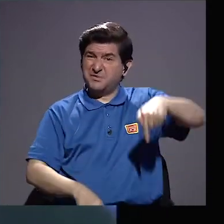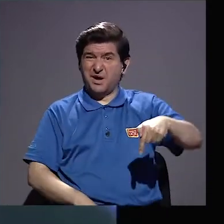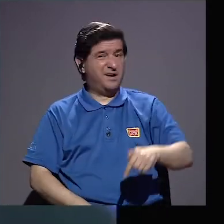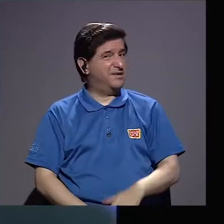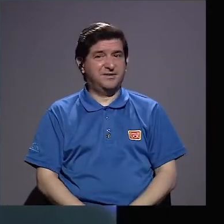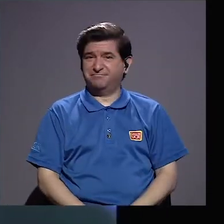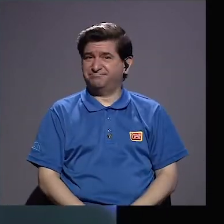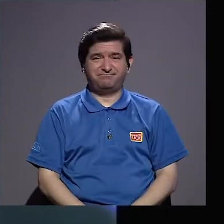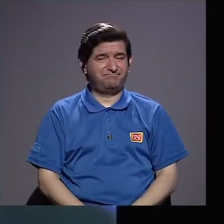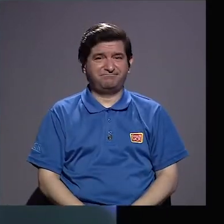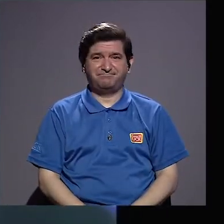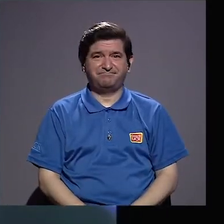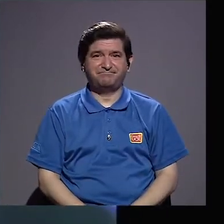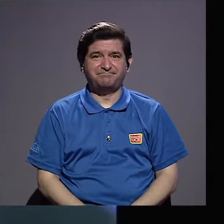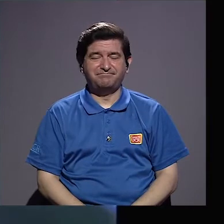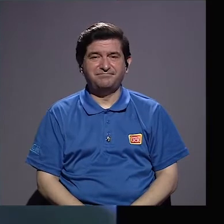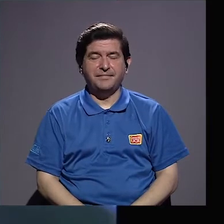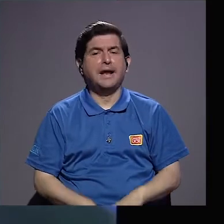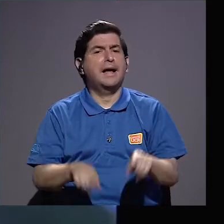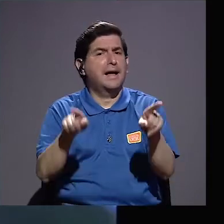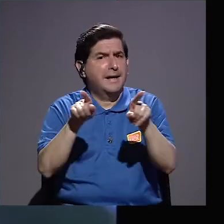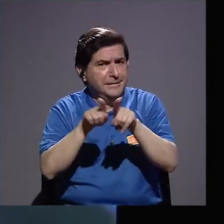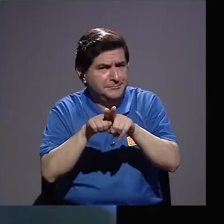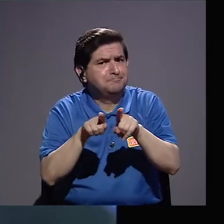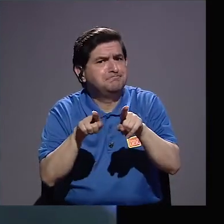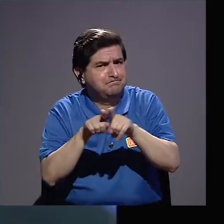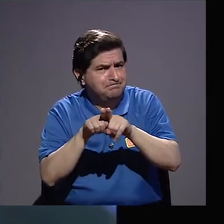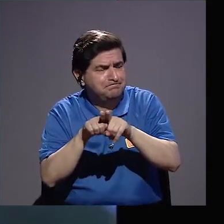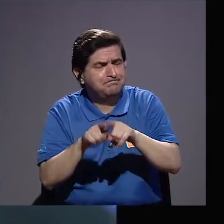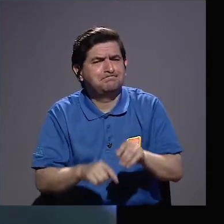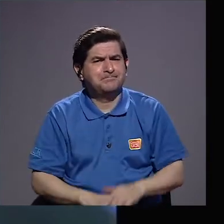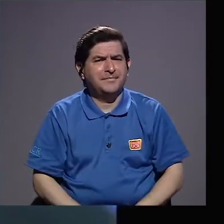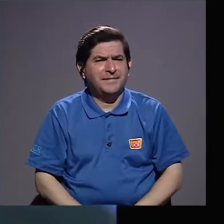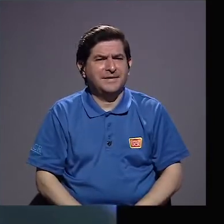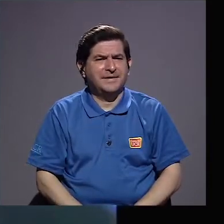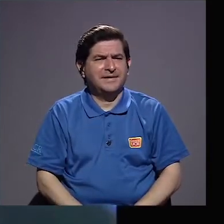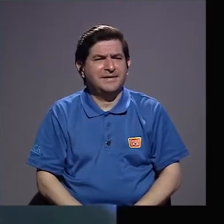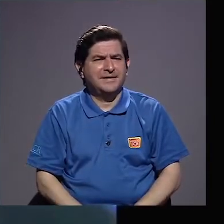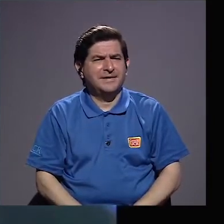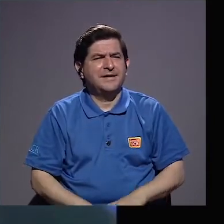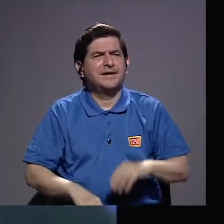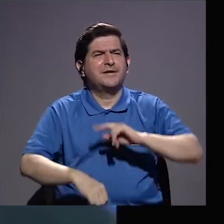pero aquí todavía era muy, muy así. Y además había todo ese,